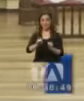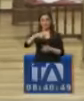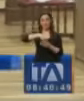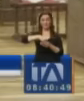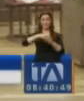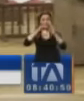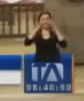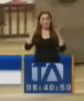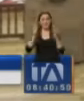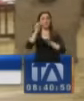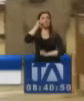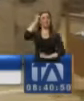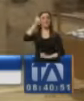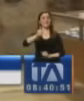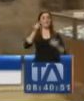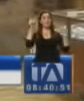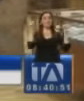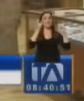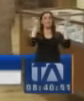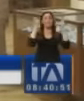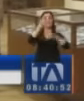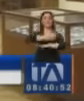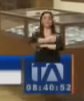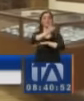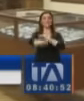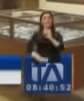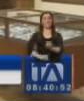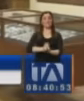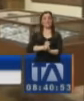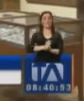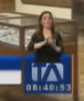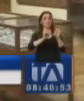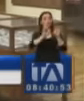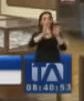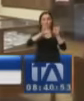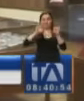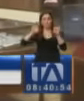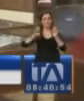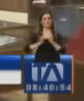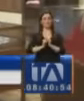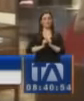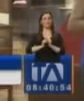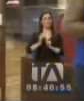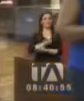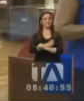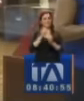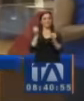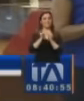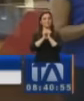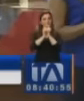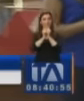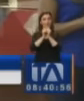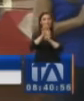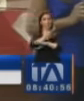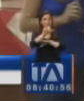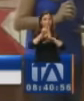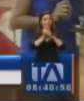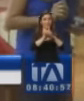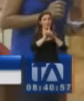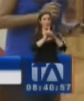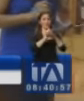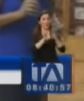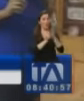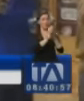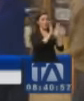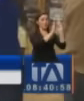casa, precisamente porque mañana se celebra el Día Internacional del Museo. Esta mañana nos acompaña el director de la Biblioteca Ecuatoriana, el padre José